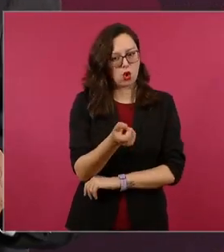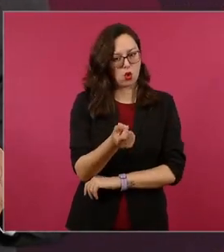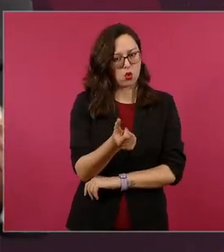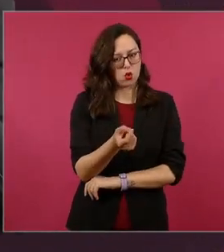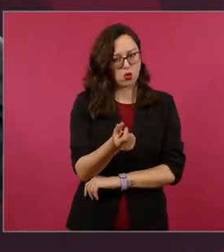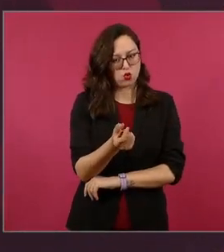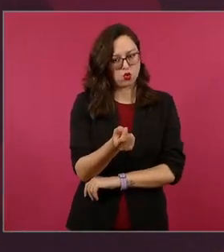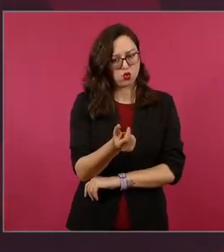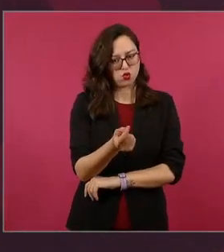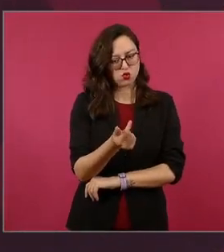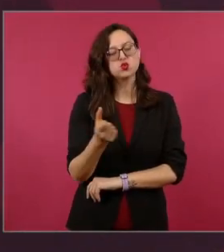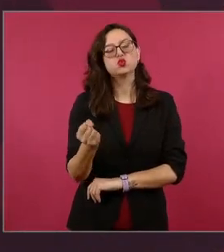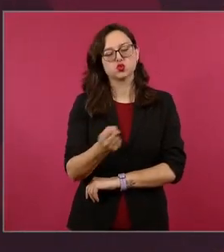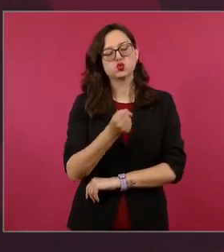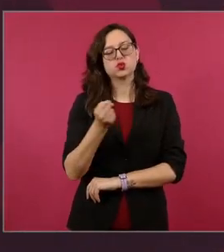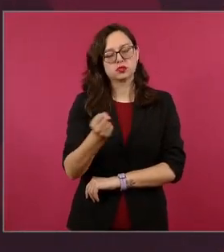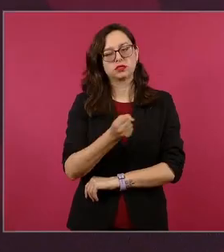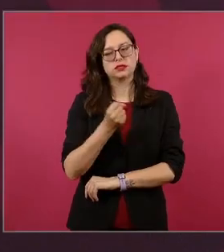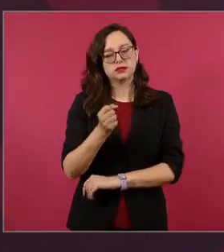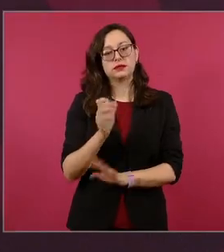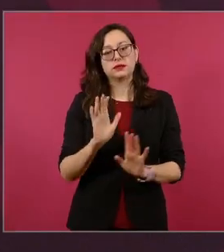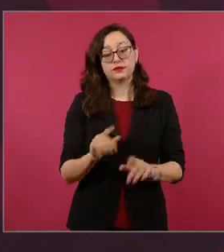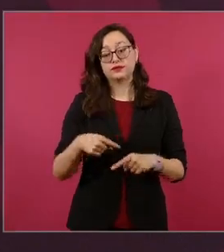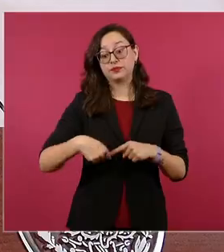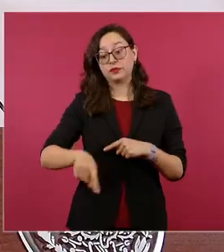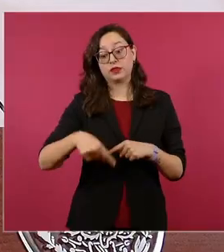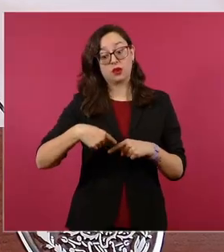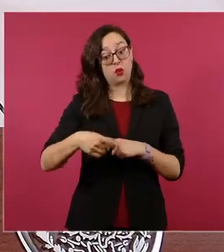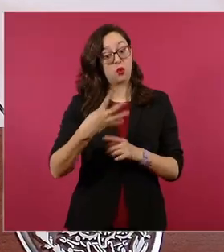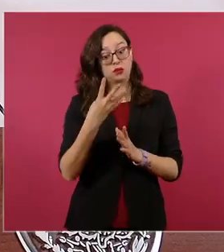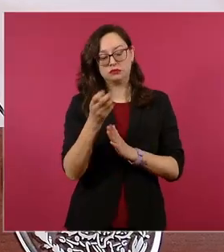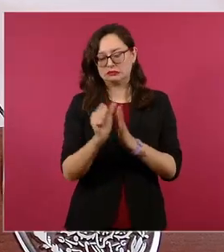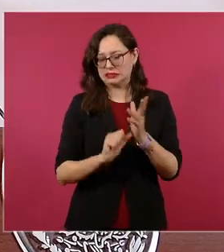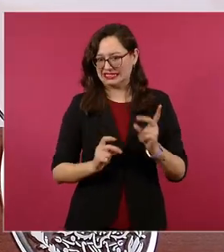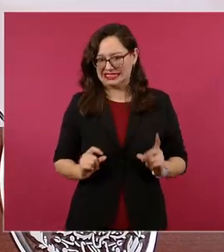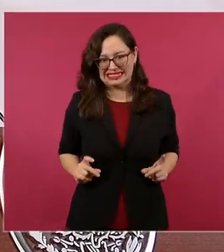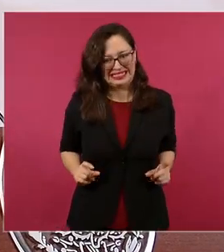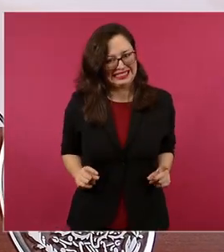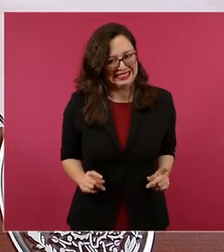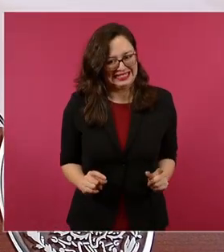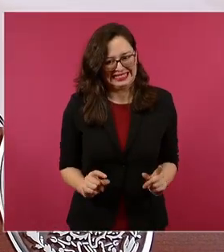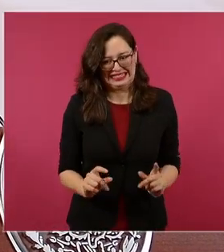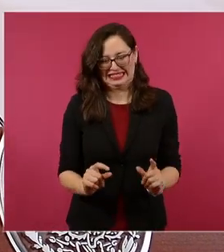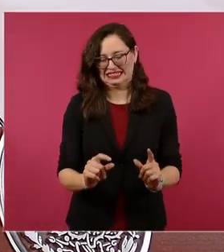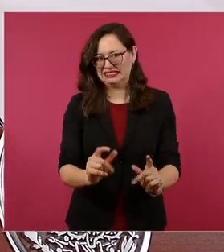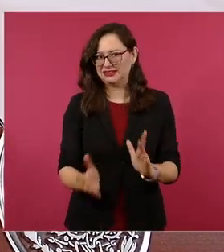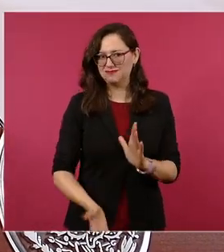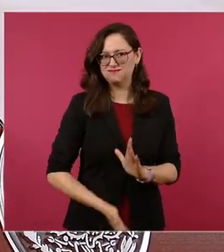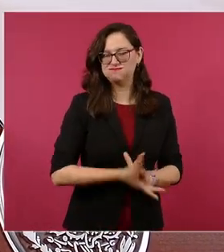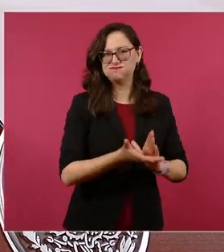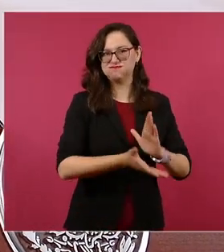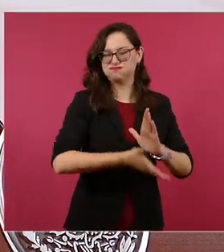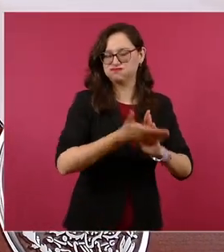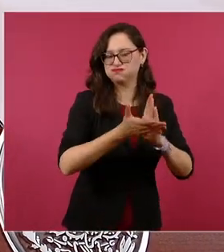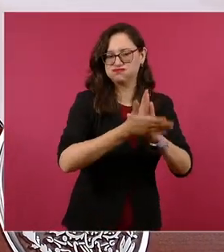nos vamos a dedicar a concluir todas las obras.